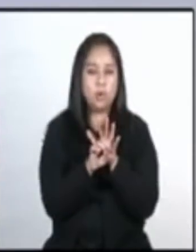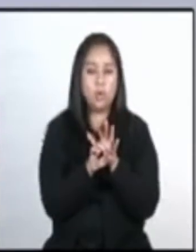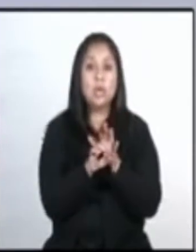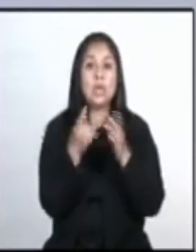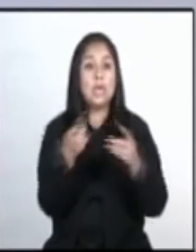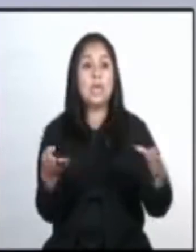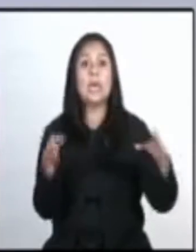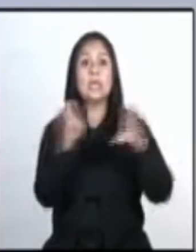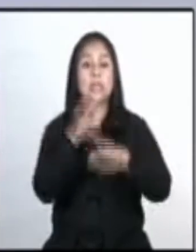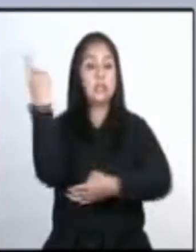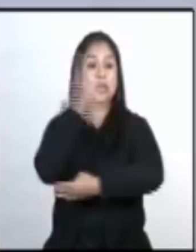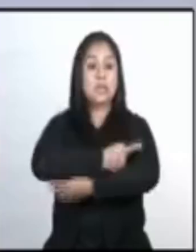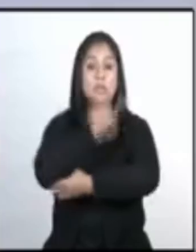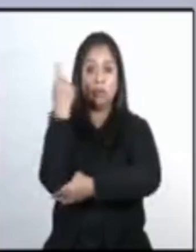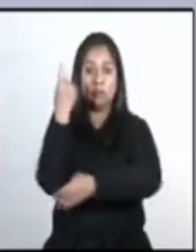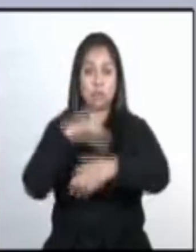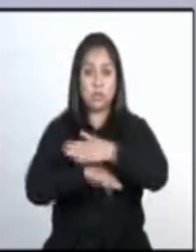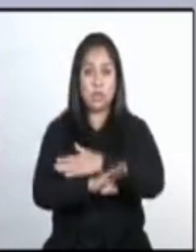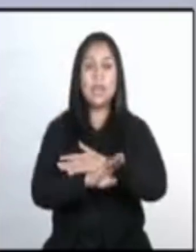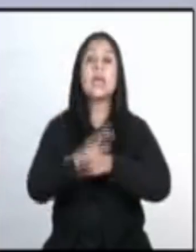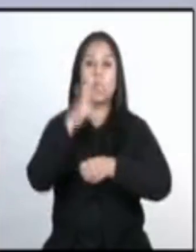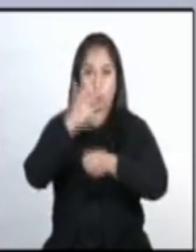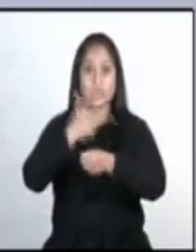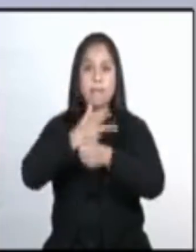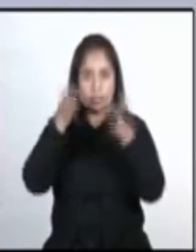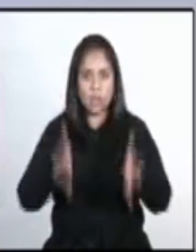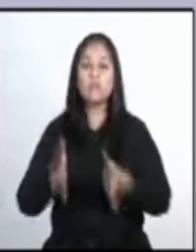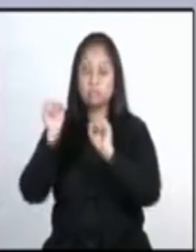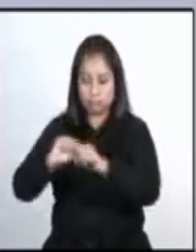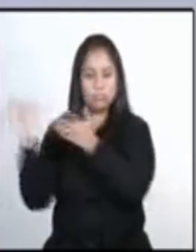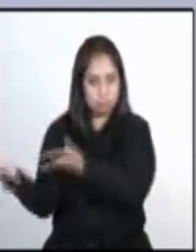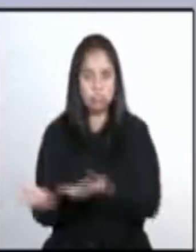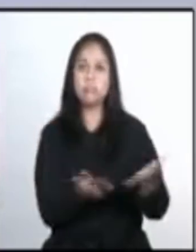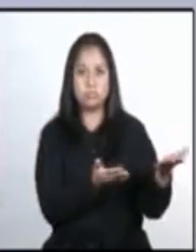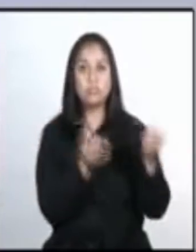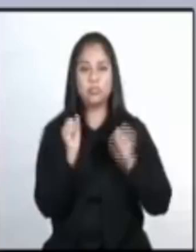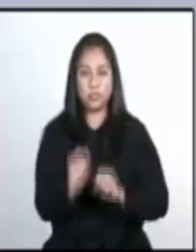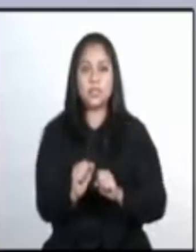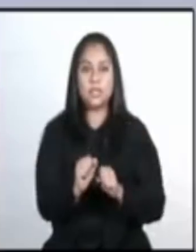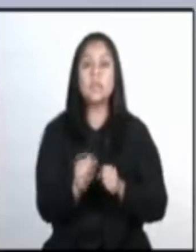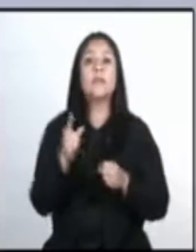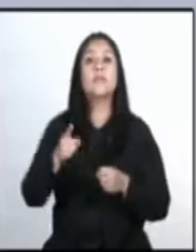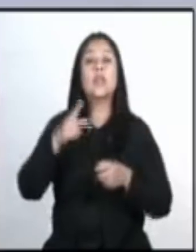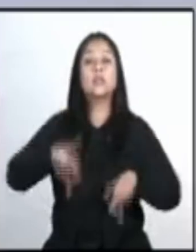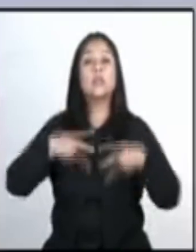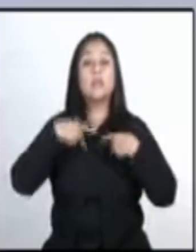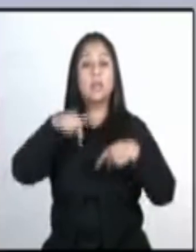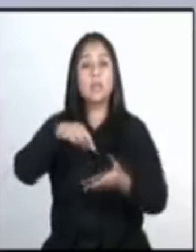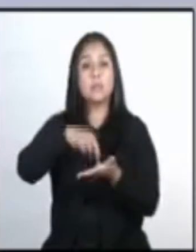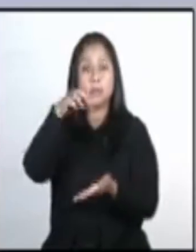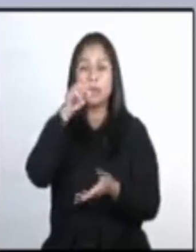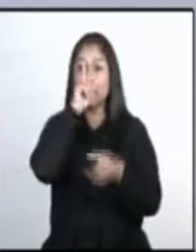cierre de fronteras el ingreso de los guatemaltecos, de los residentes permanentes en el país, así como del